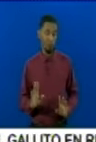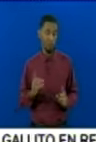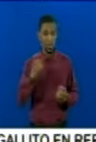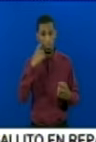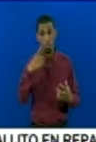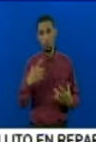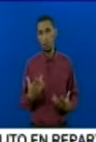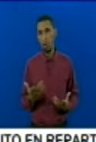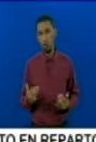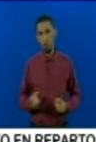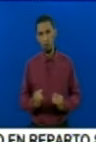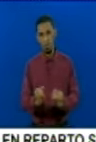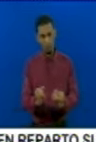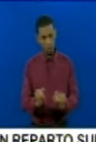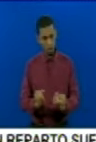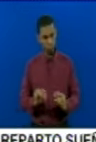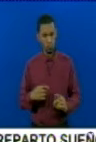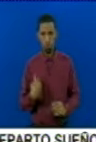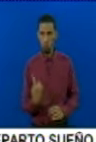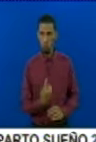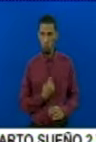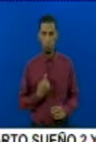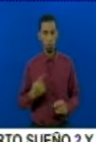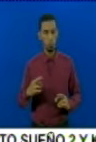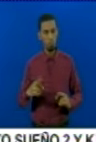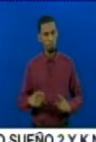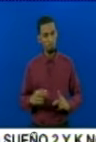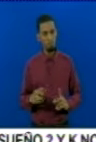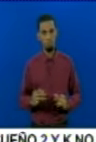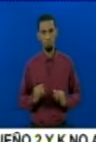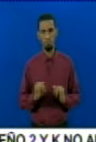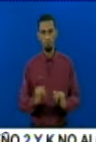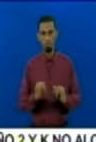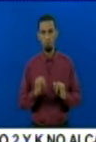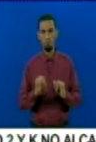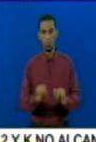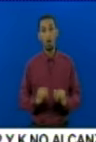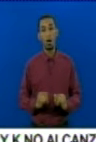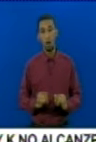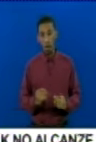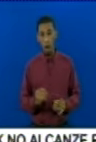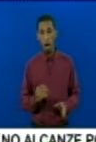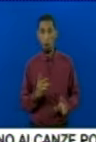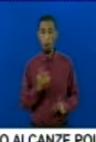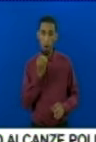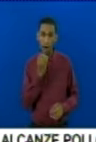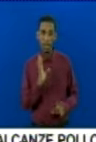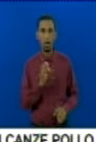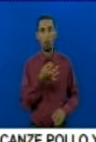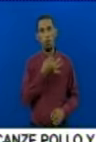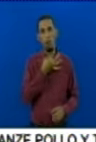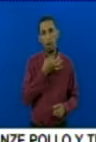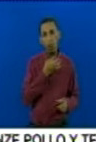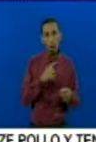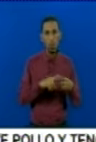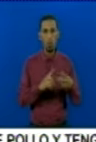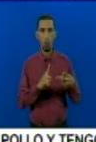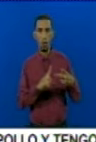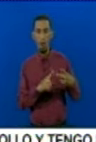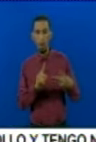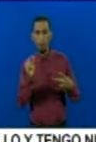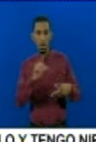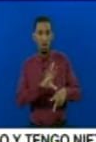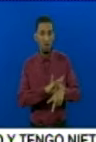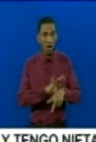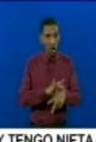sido reiterativo con nuestra población, no solamente los vulnerables, personas enfermas, sino